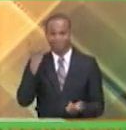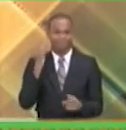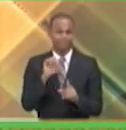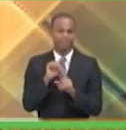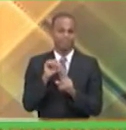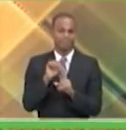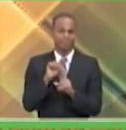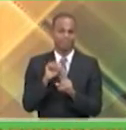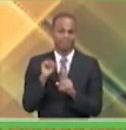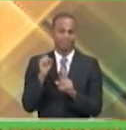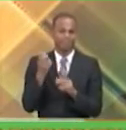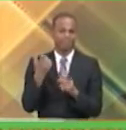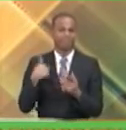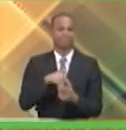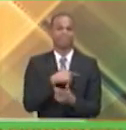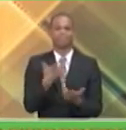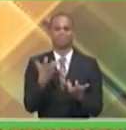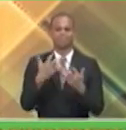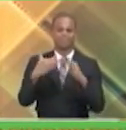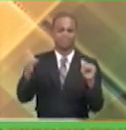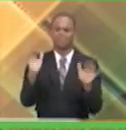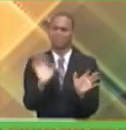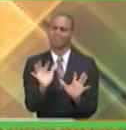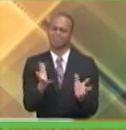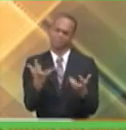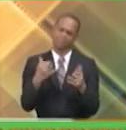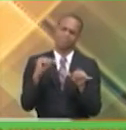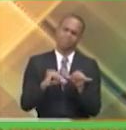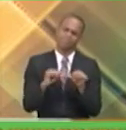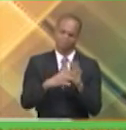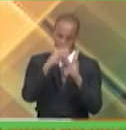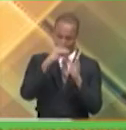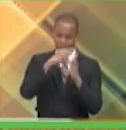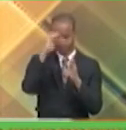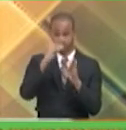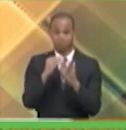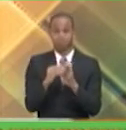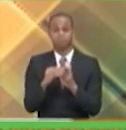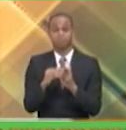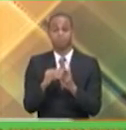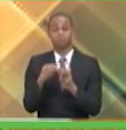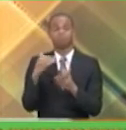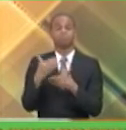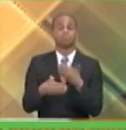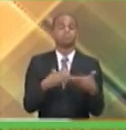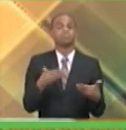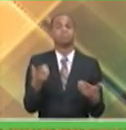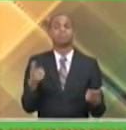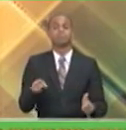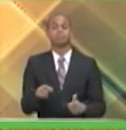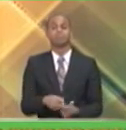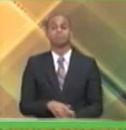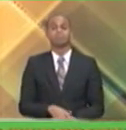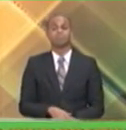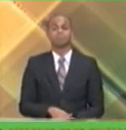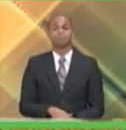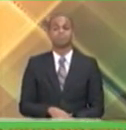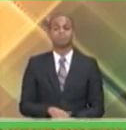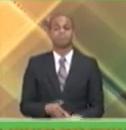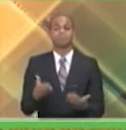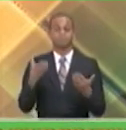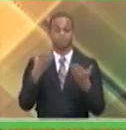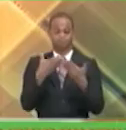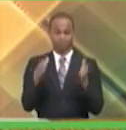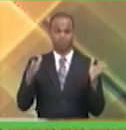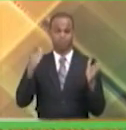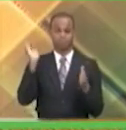porque no queríamos que se vayan, el deseo de nosotros era que se queden. Y algo más que pasó fue cuando se abrió la